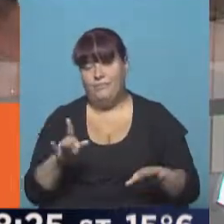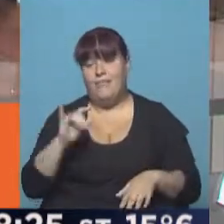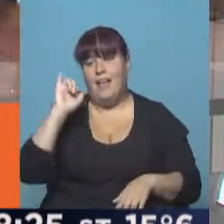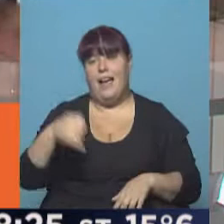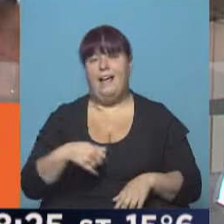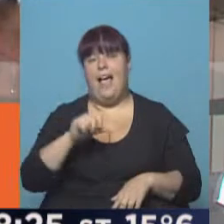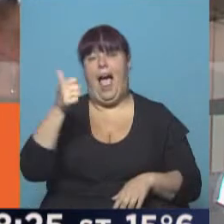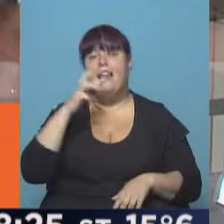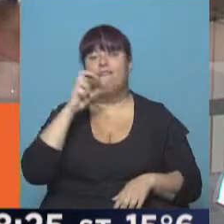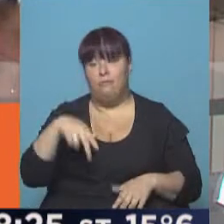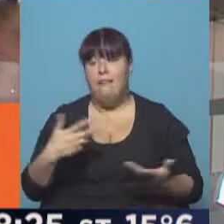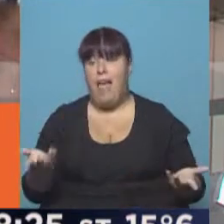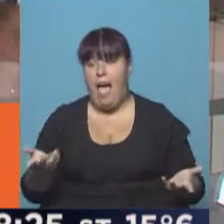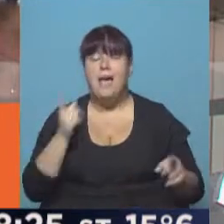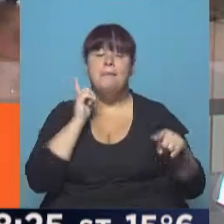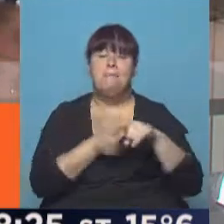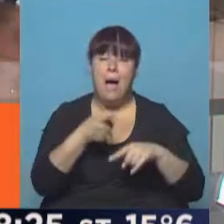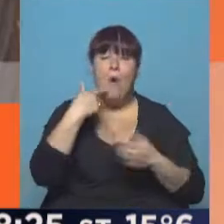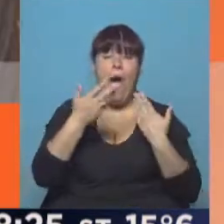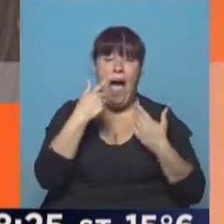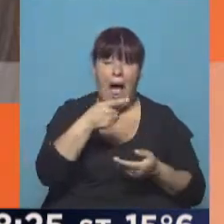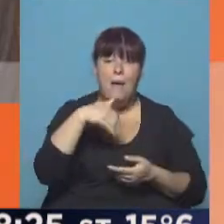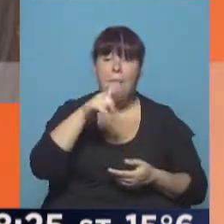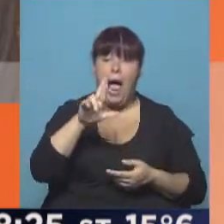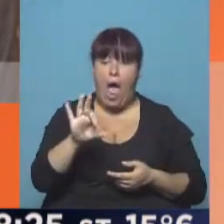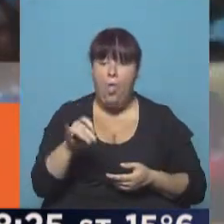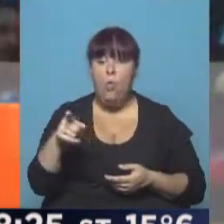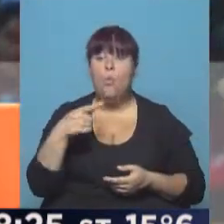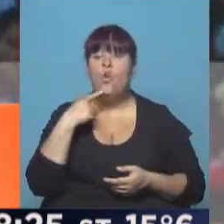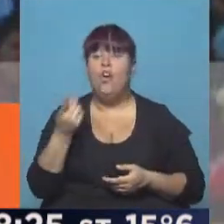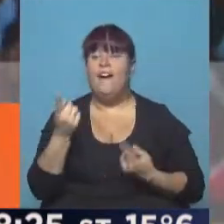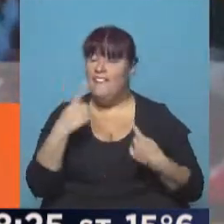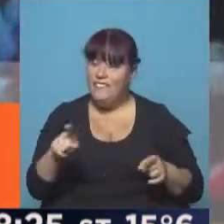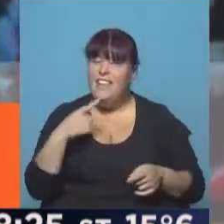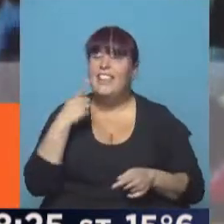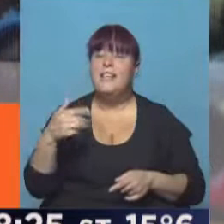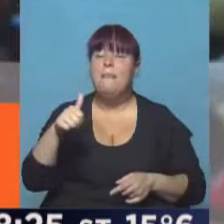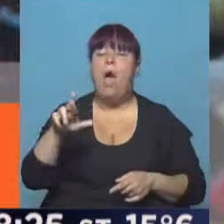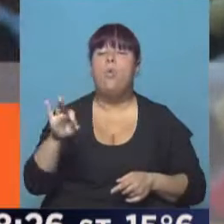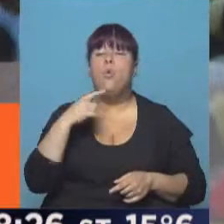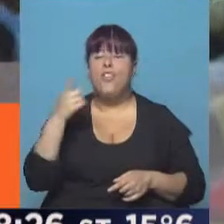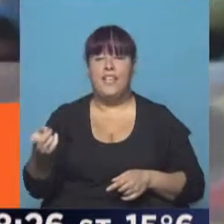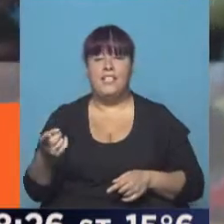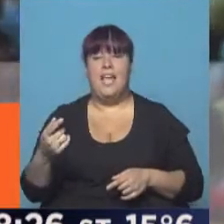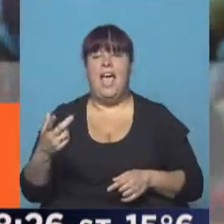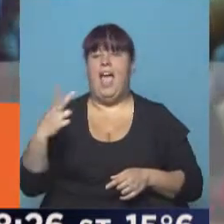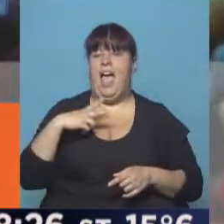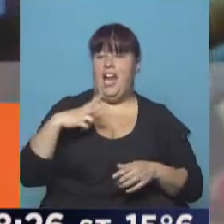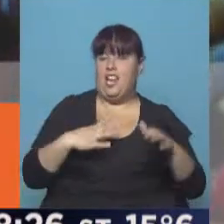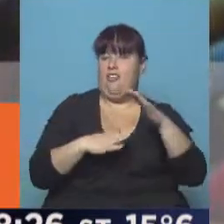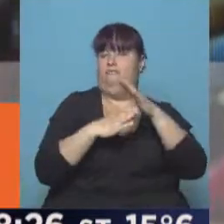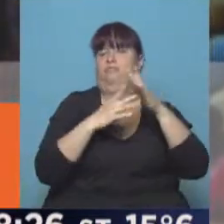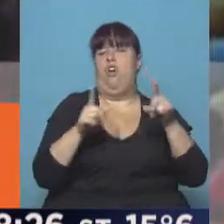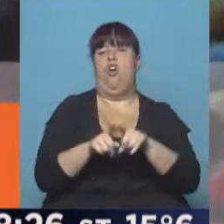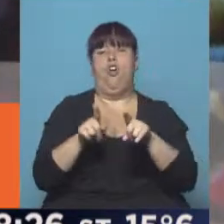triunfo de Trump. Sí, claro. Sí, además si escuchas las declaraciones de Maduro, lo que es curioso es que el imperialismo, que